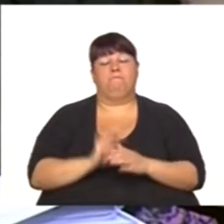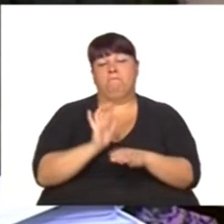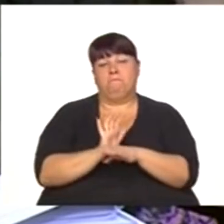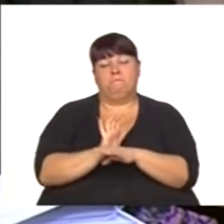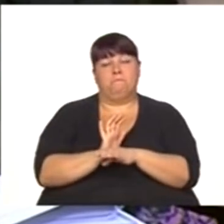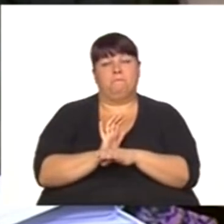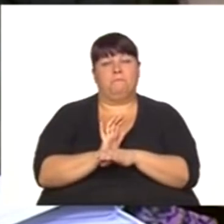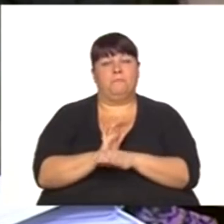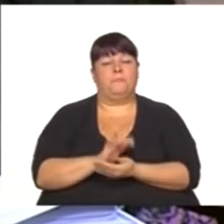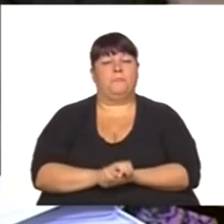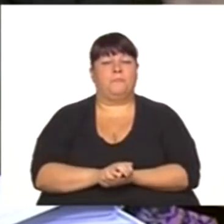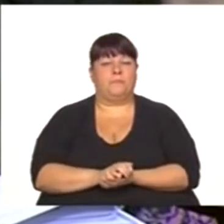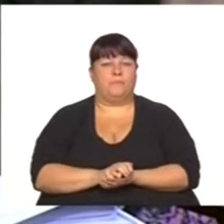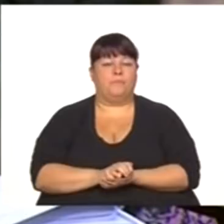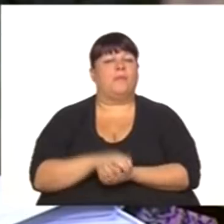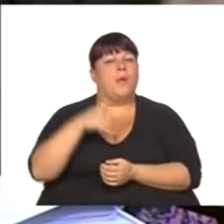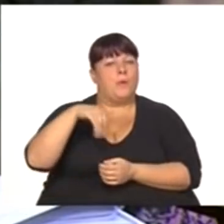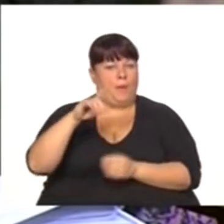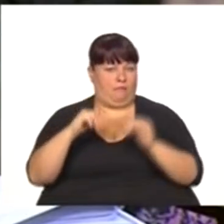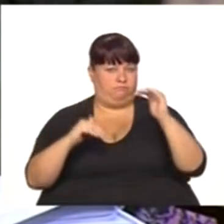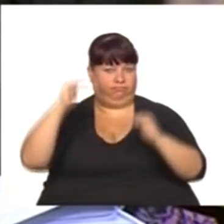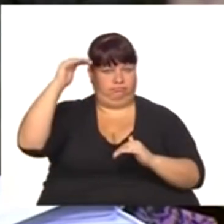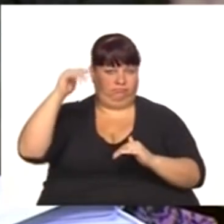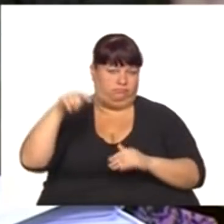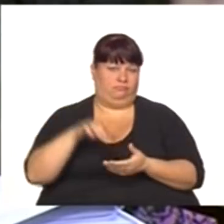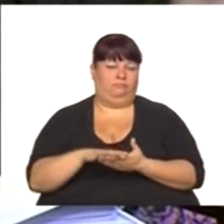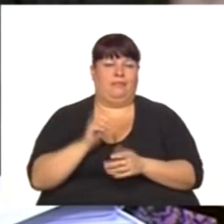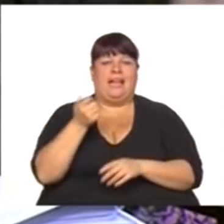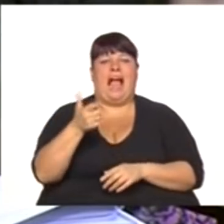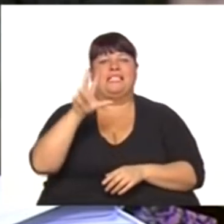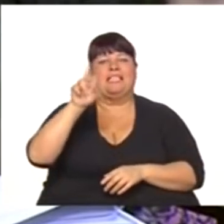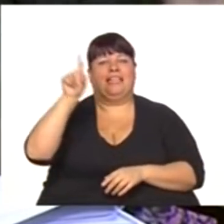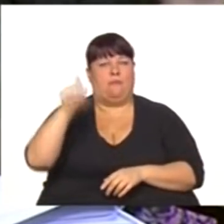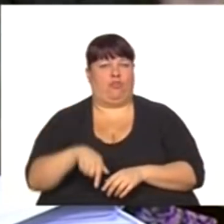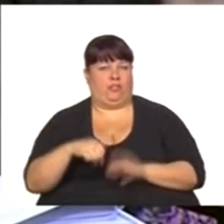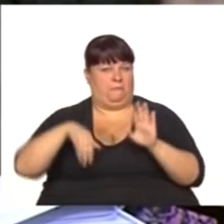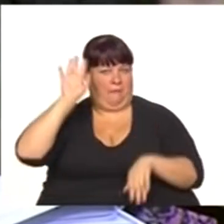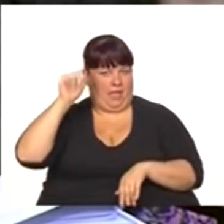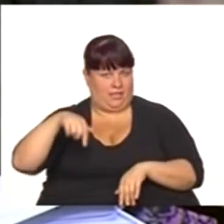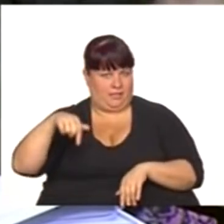decir, va a haber subido casi un 30%.